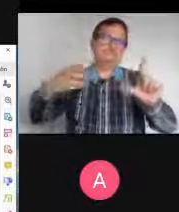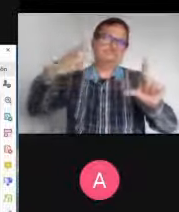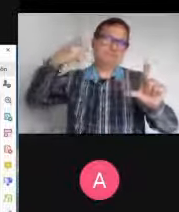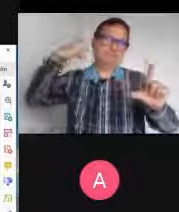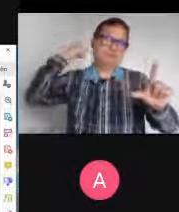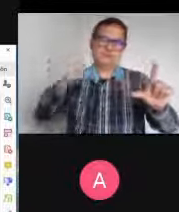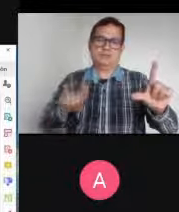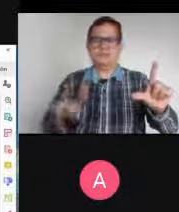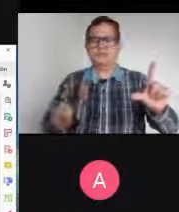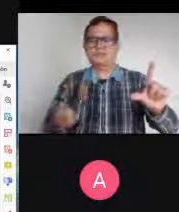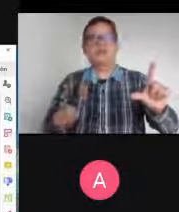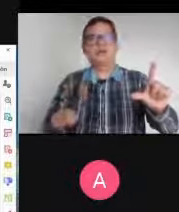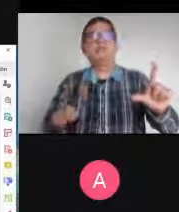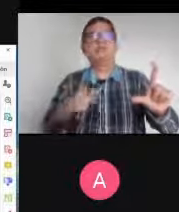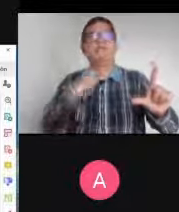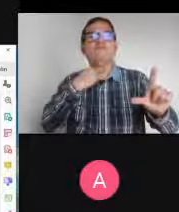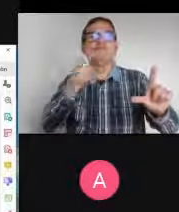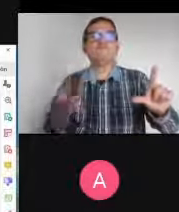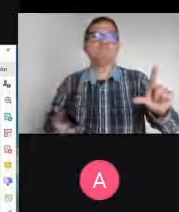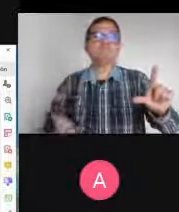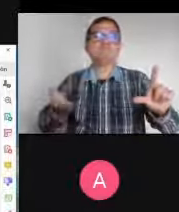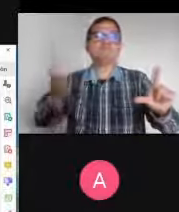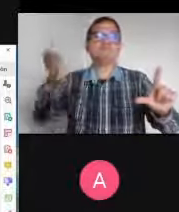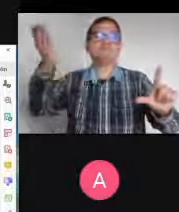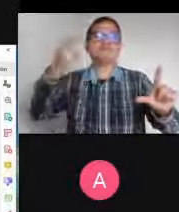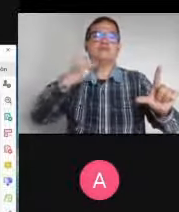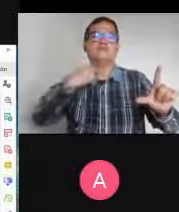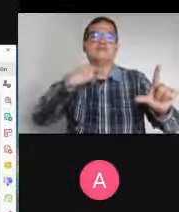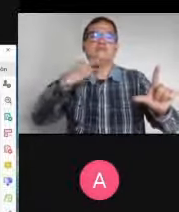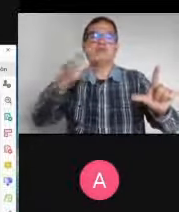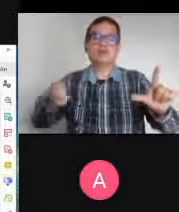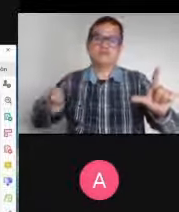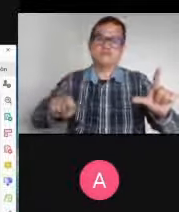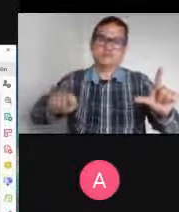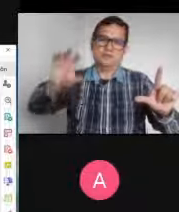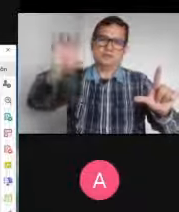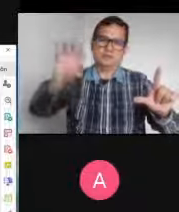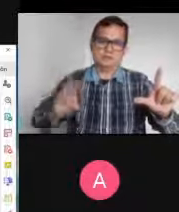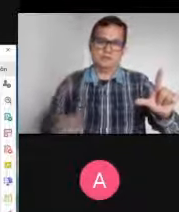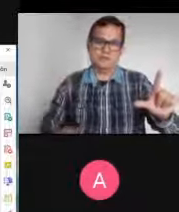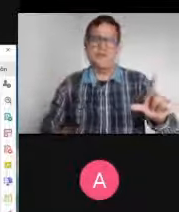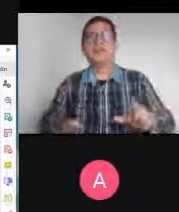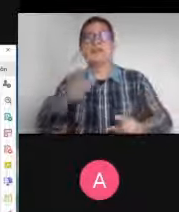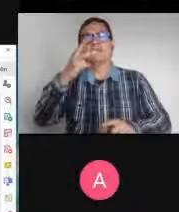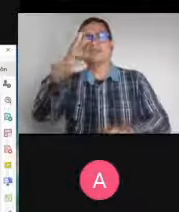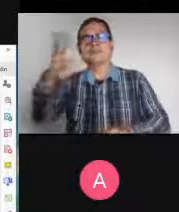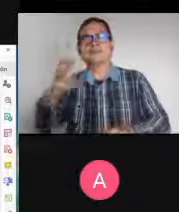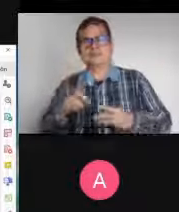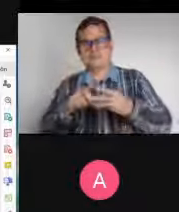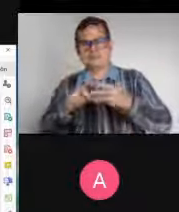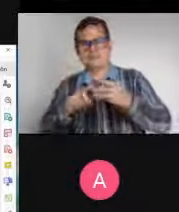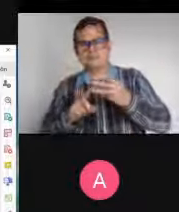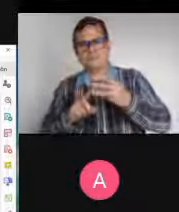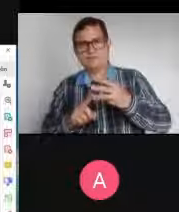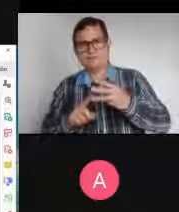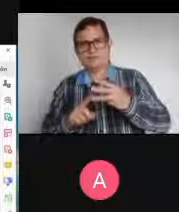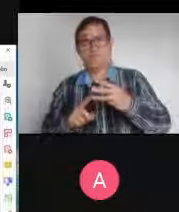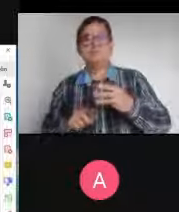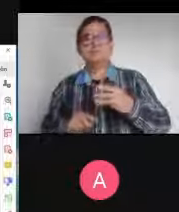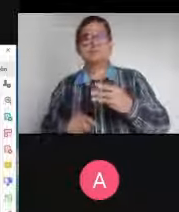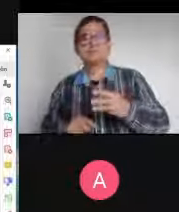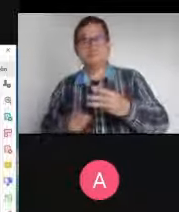controlaba, por ejemplo, el volumen de nuestro televisor. Él trae tres terminales. Aquí en la parte izquierda vemos cómo